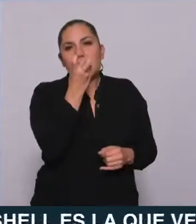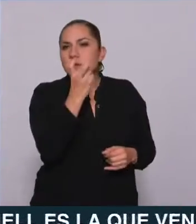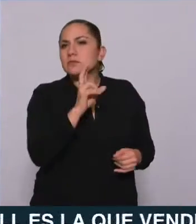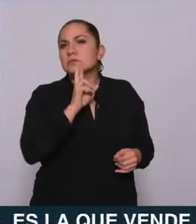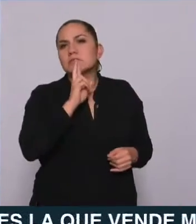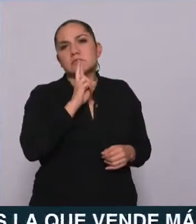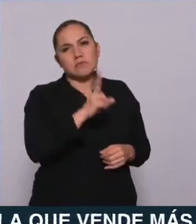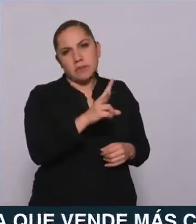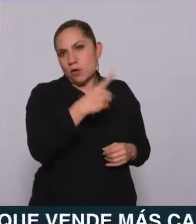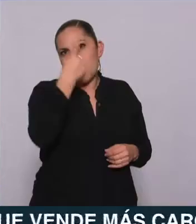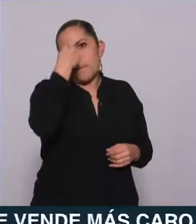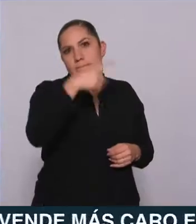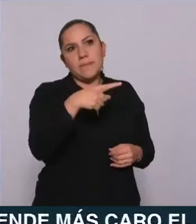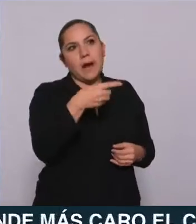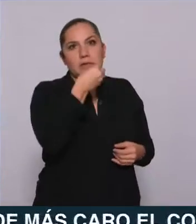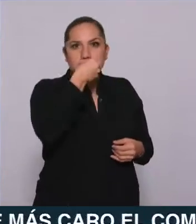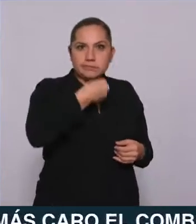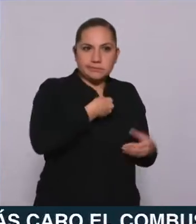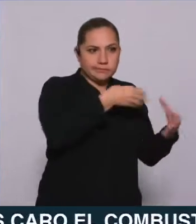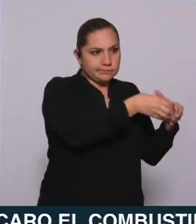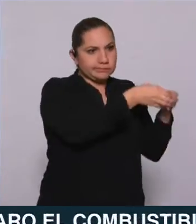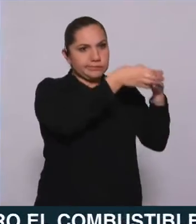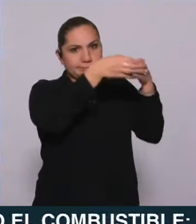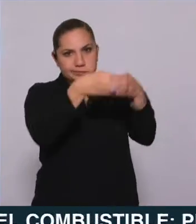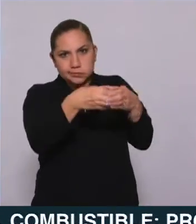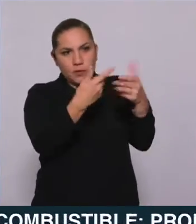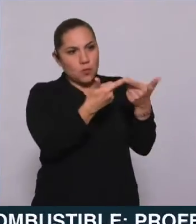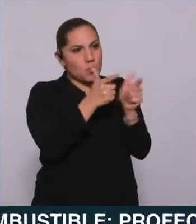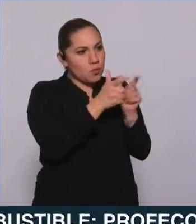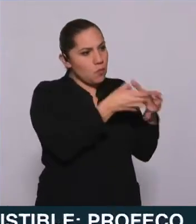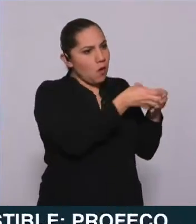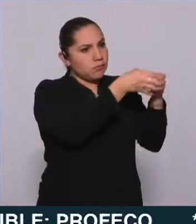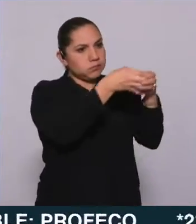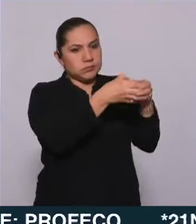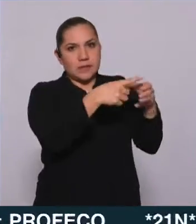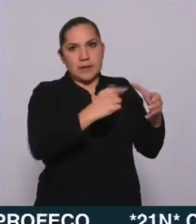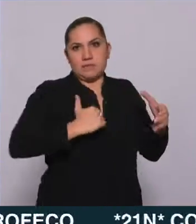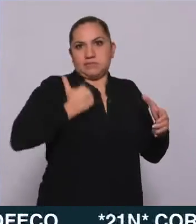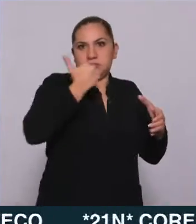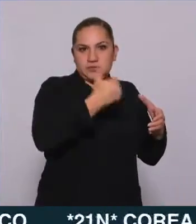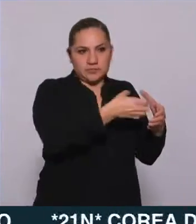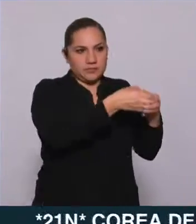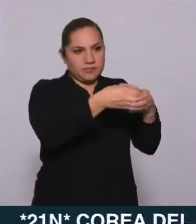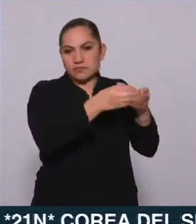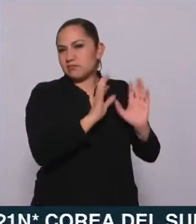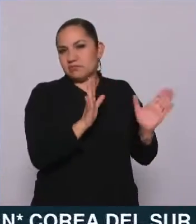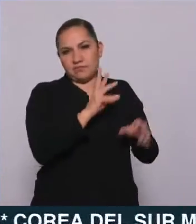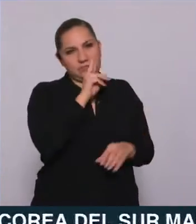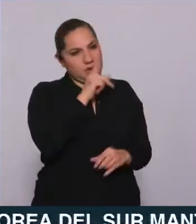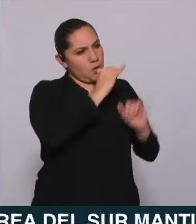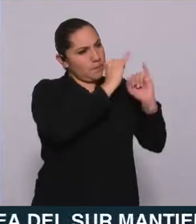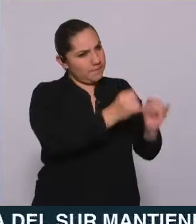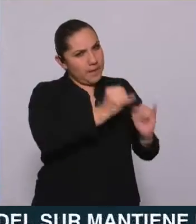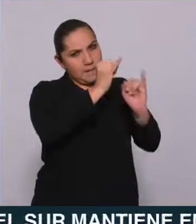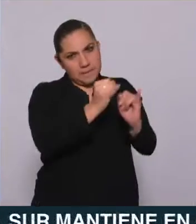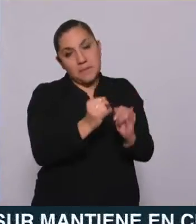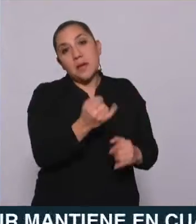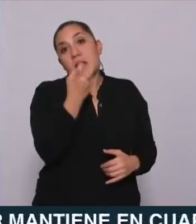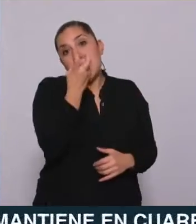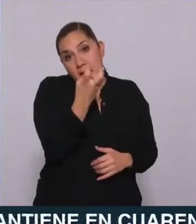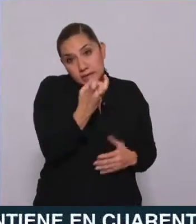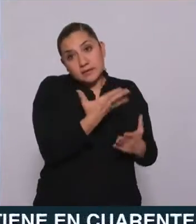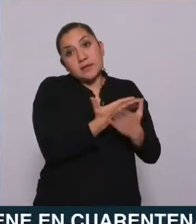que una estructura corporativa tenga 5 integrantes. Sí, que no sean ventajosos. Ventajosos de alguna manera. Y priorizas el consenso, porque ahora, como